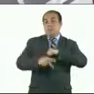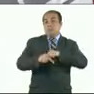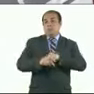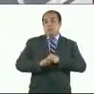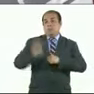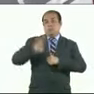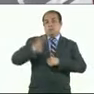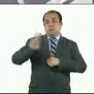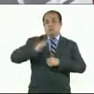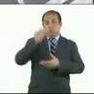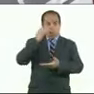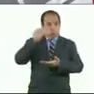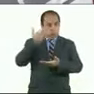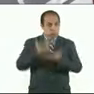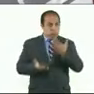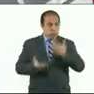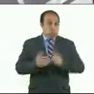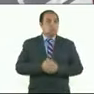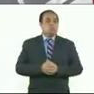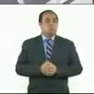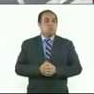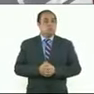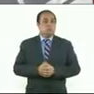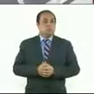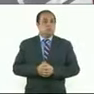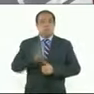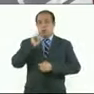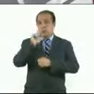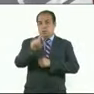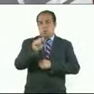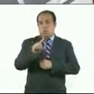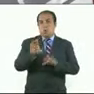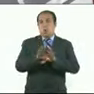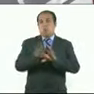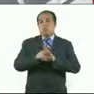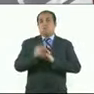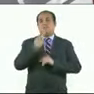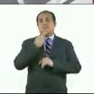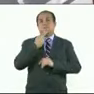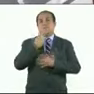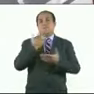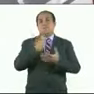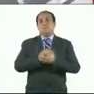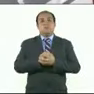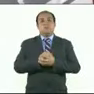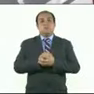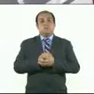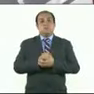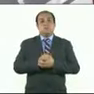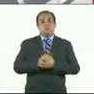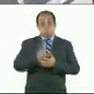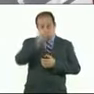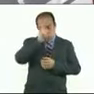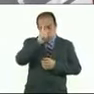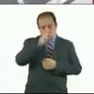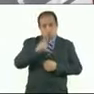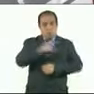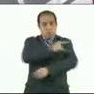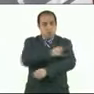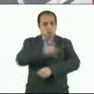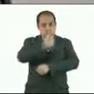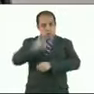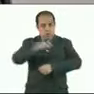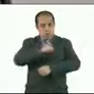que ocurrió ahora, y al mismo tiempo pues cómo deben de estar funcionando los consejos de protección civil de cada alcaldía. Bueno,